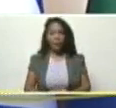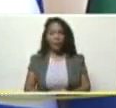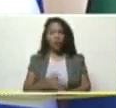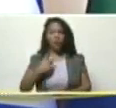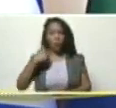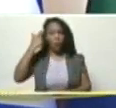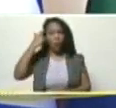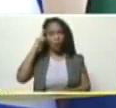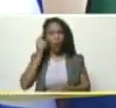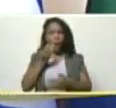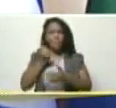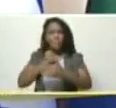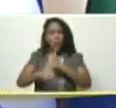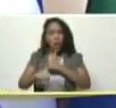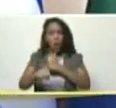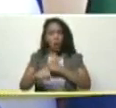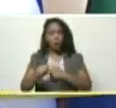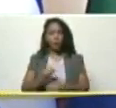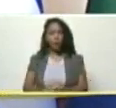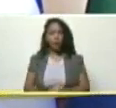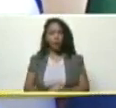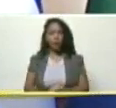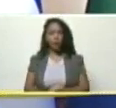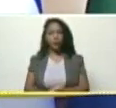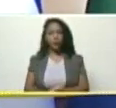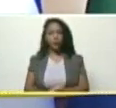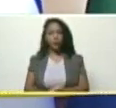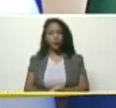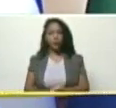Recuerdo cuando nacieron los BRICS,